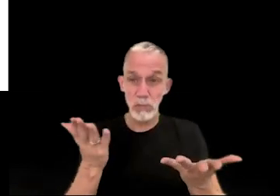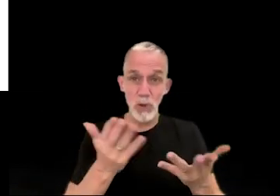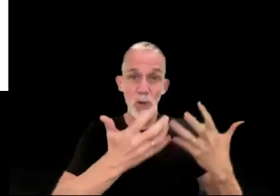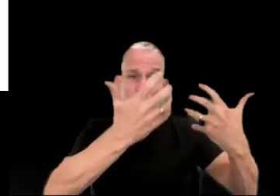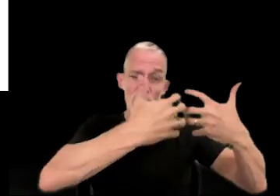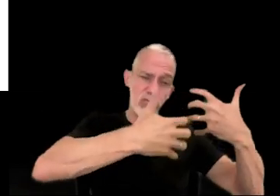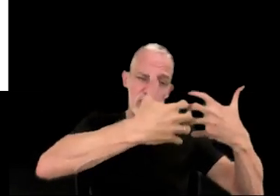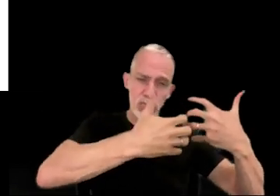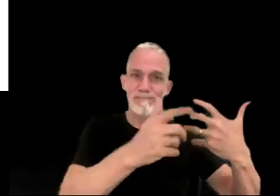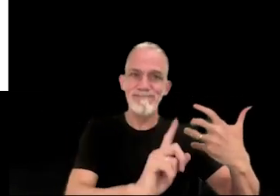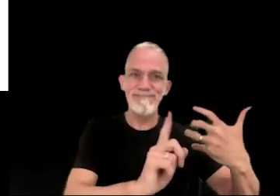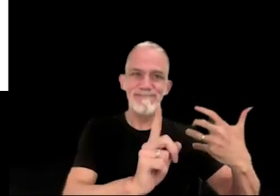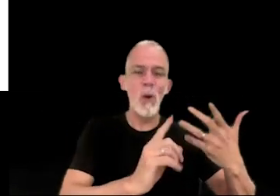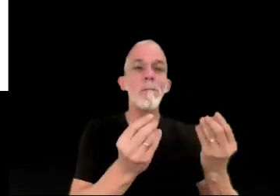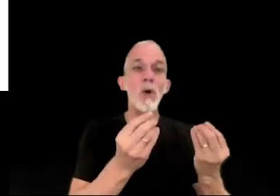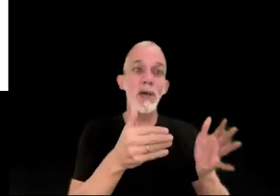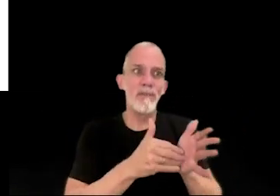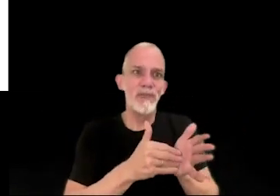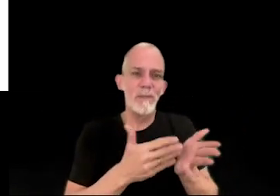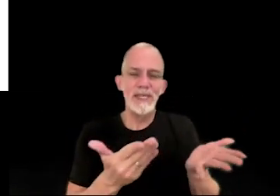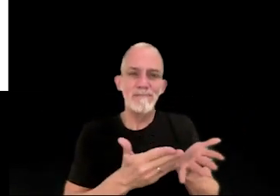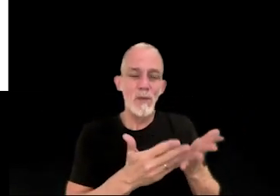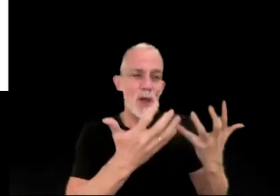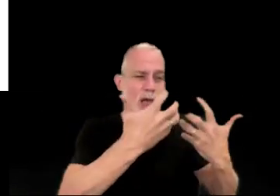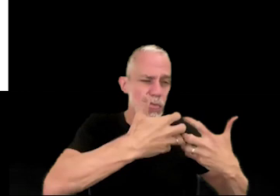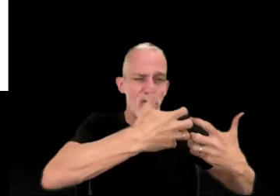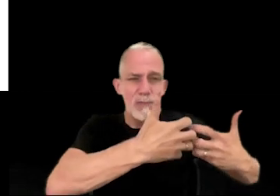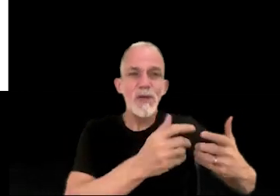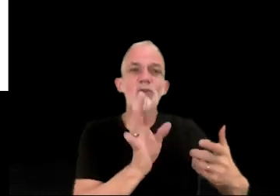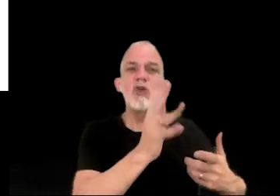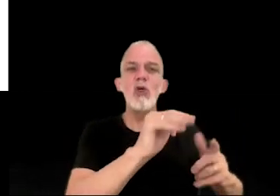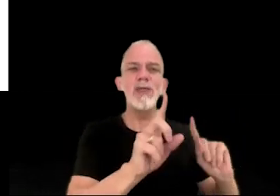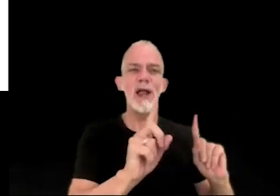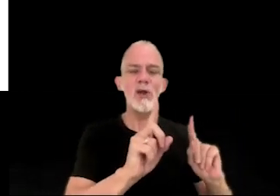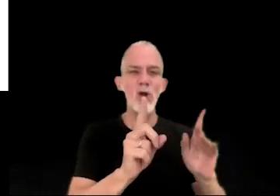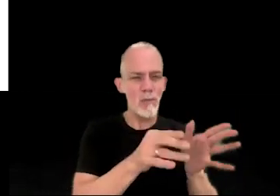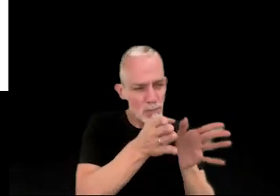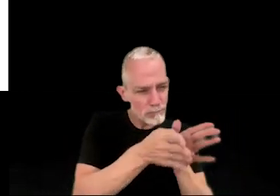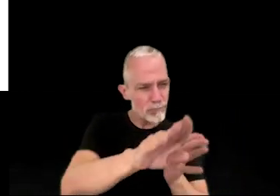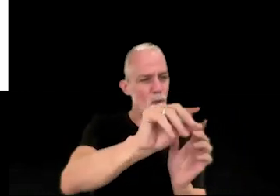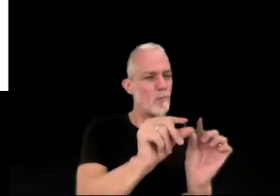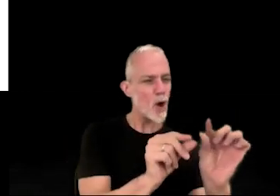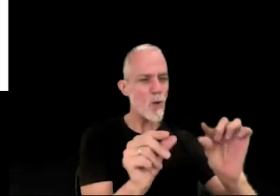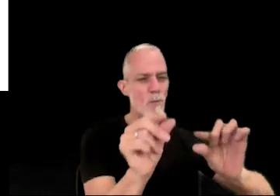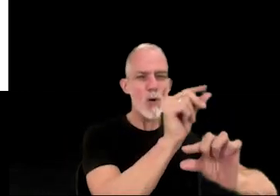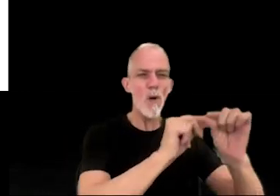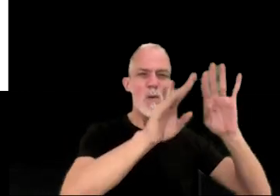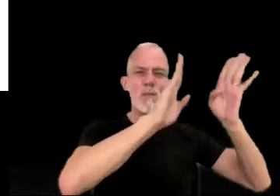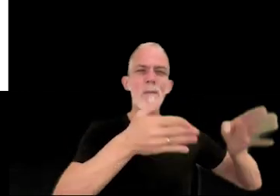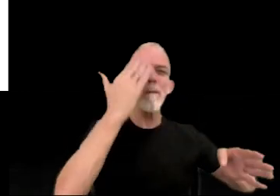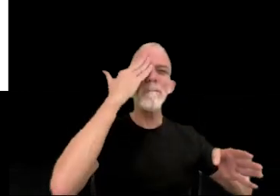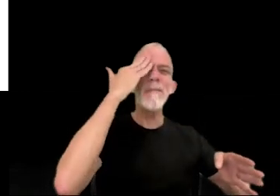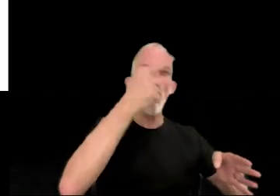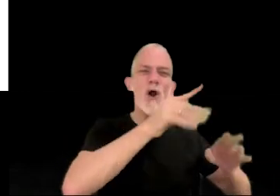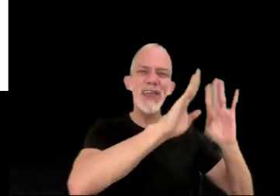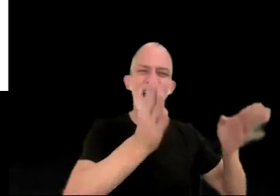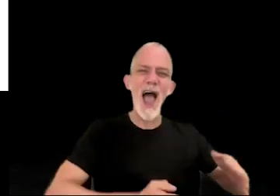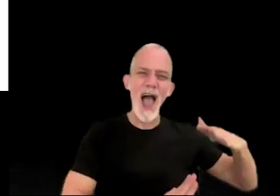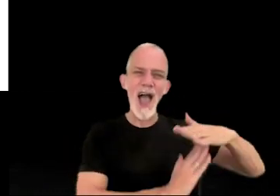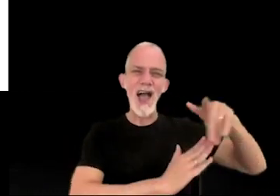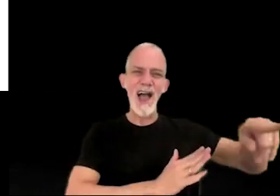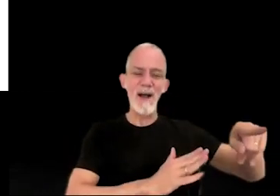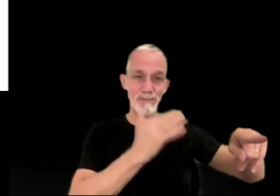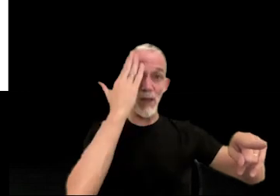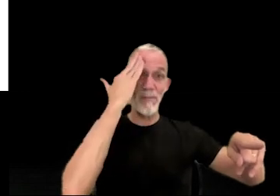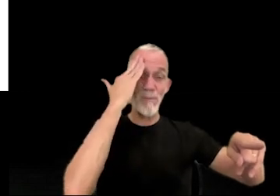días, ¿no? No se pueden correr procesos todos los días, porque necesitamos disponibilidad de servidores para poder correr procesos todos